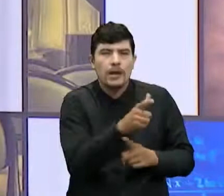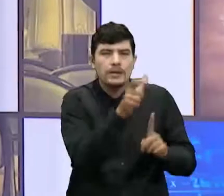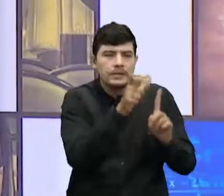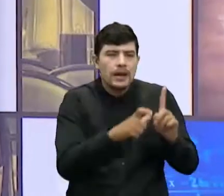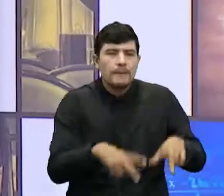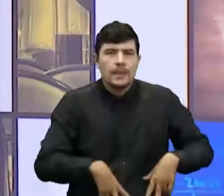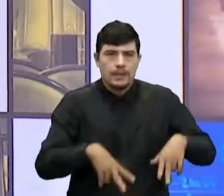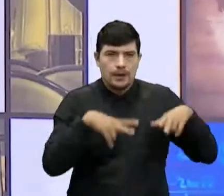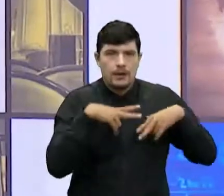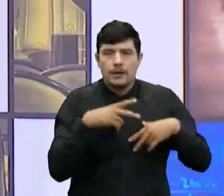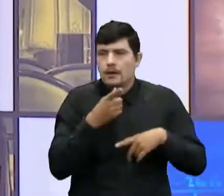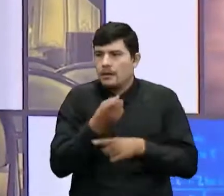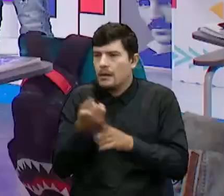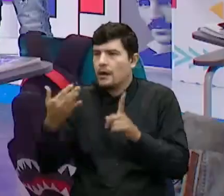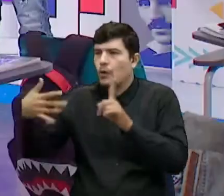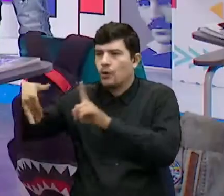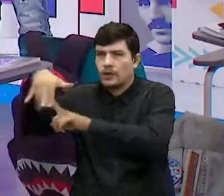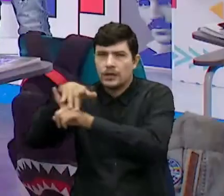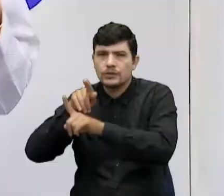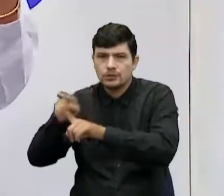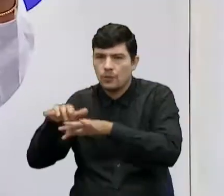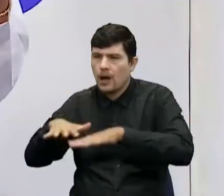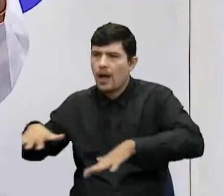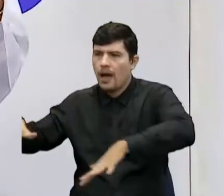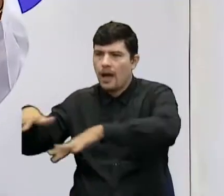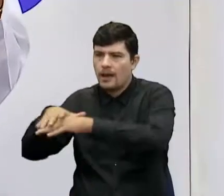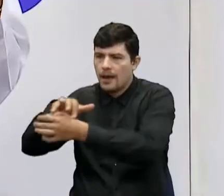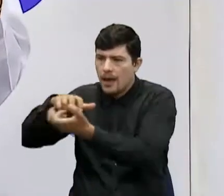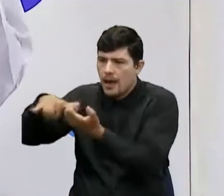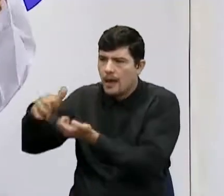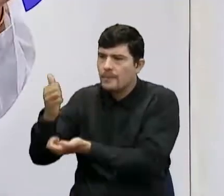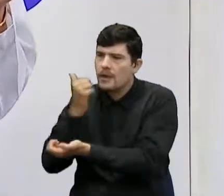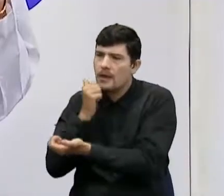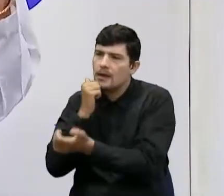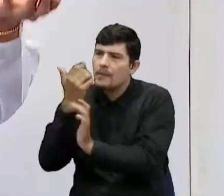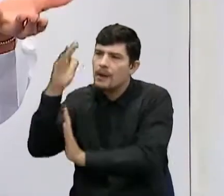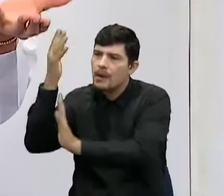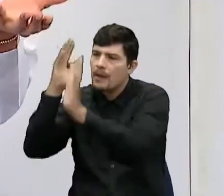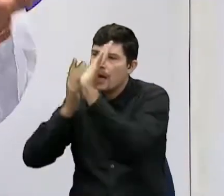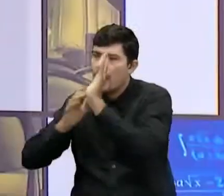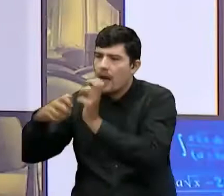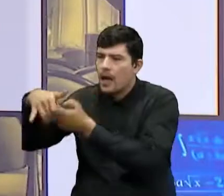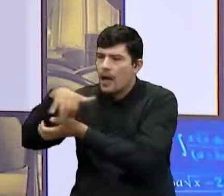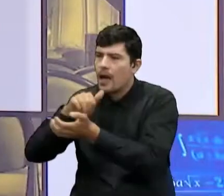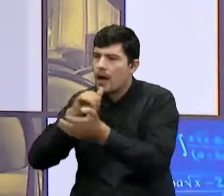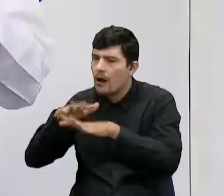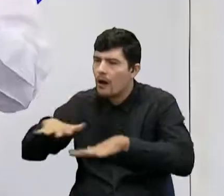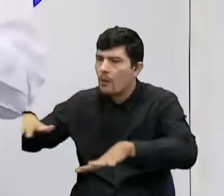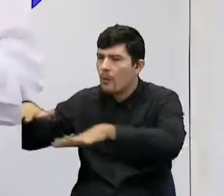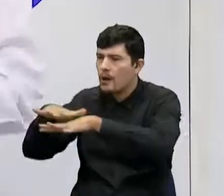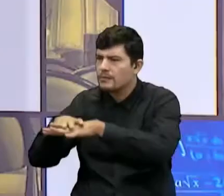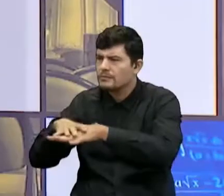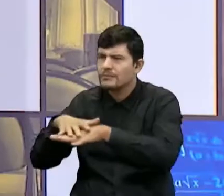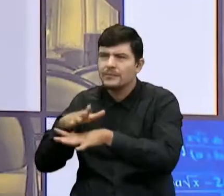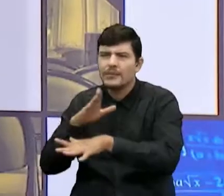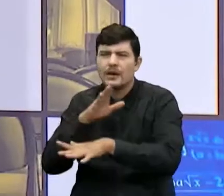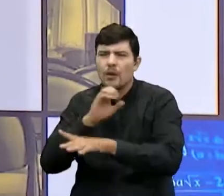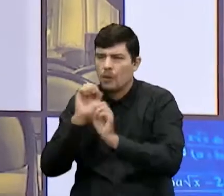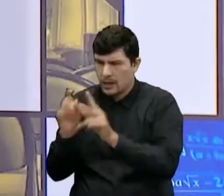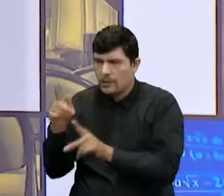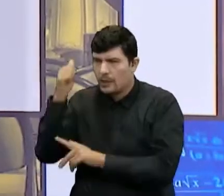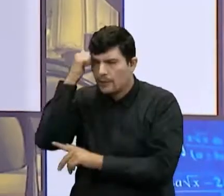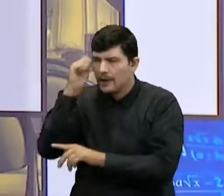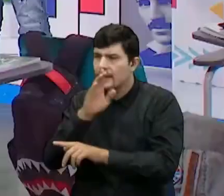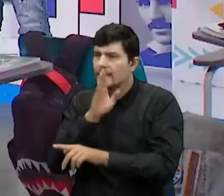el entorno donde ellos están Ok, ok, mister Y entonces, ¿quién creó ecosistemas? ¿De dónde surge esta palabra? Dos